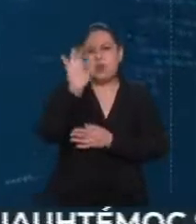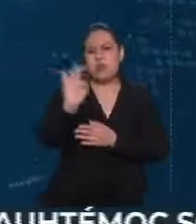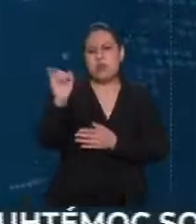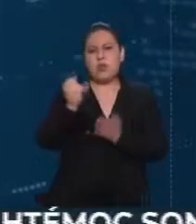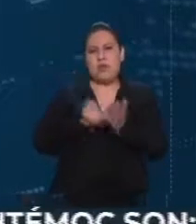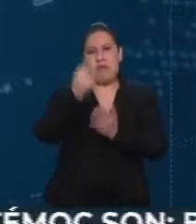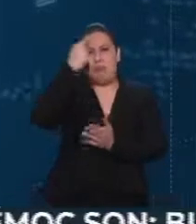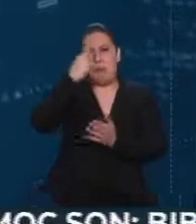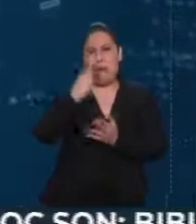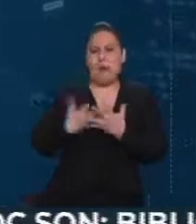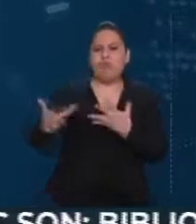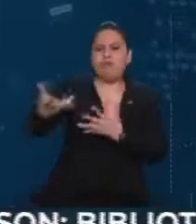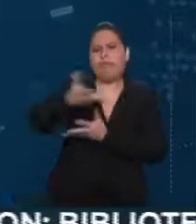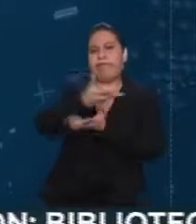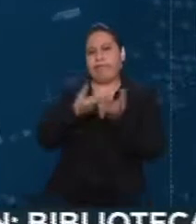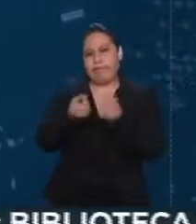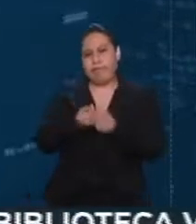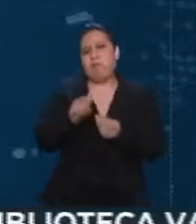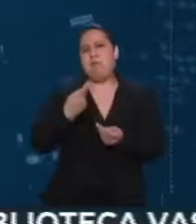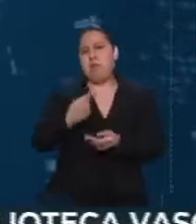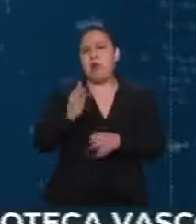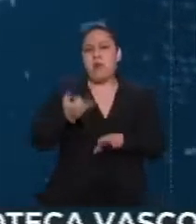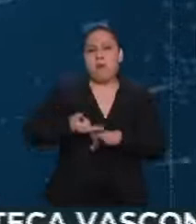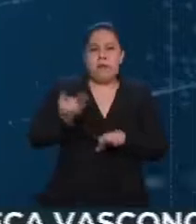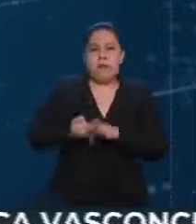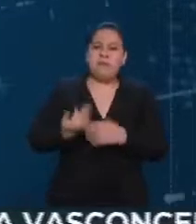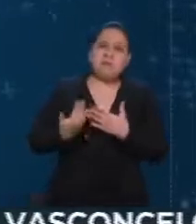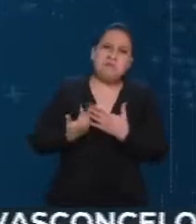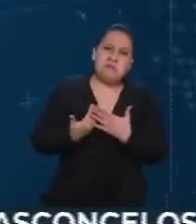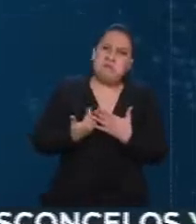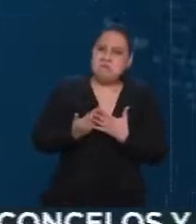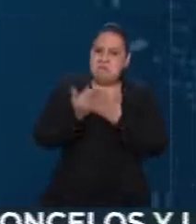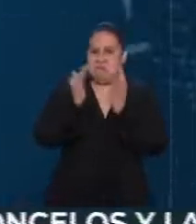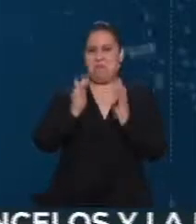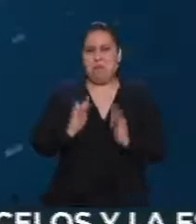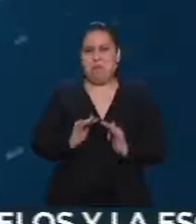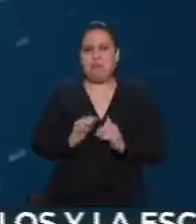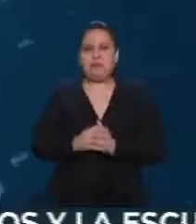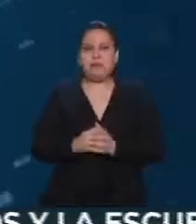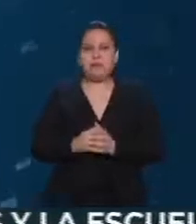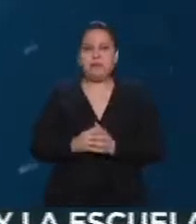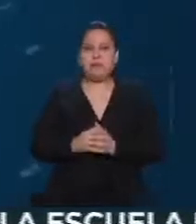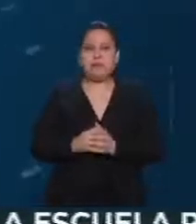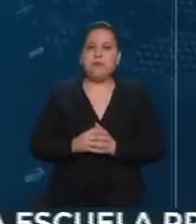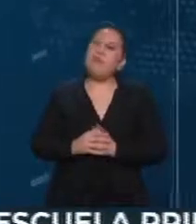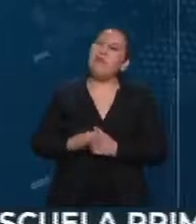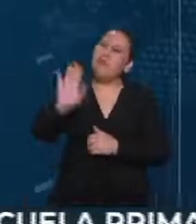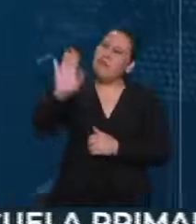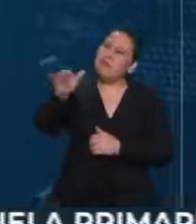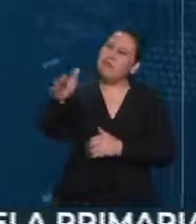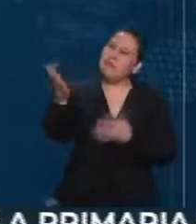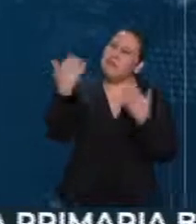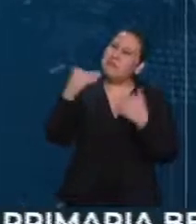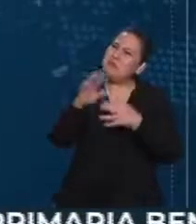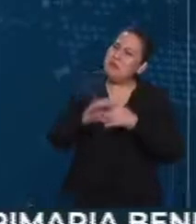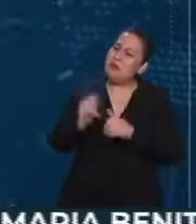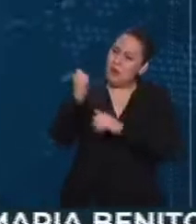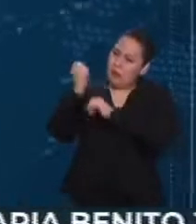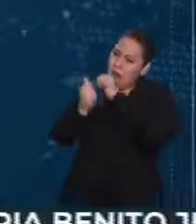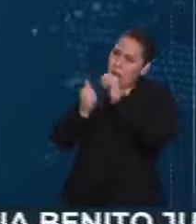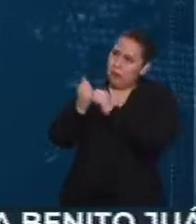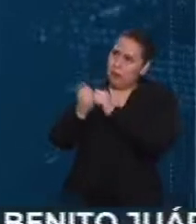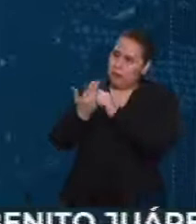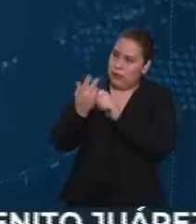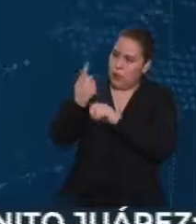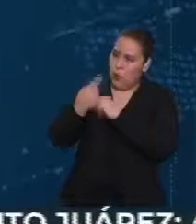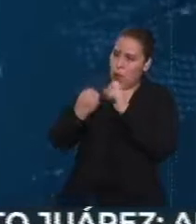de momento que no se ha mencionado como una de las salidas en los próximos meses, ¿no? Pero entonces este dato de abril es un dato como